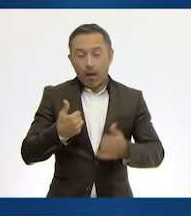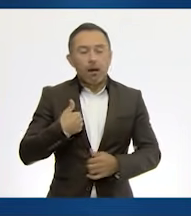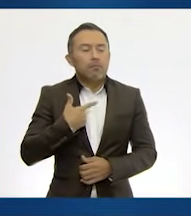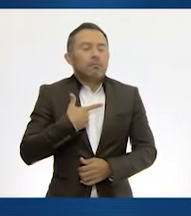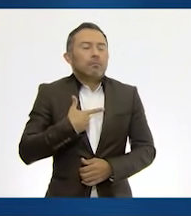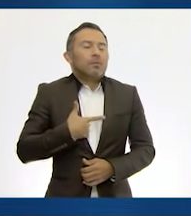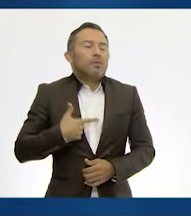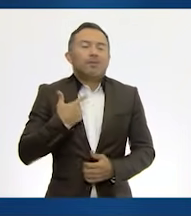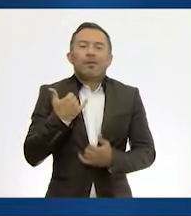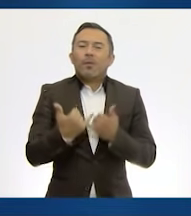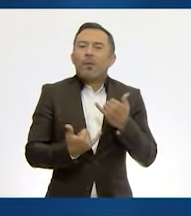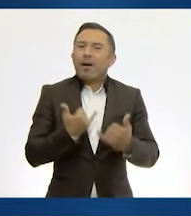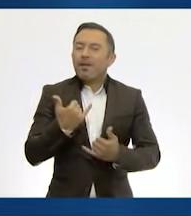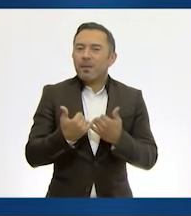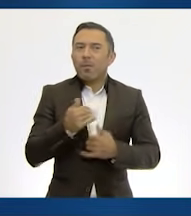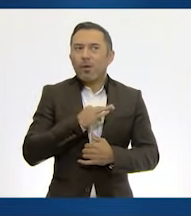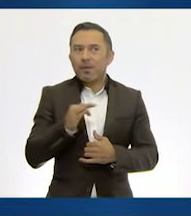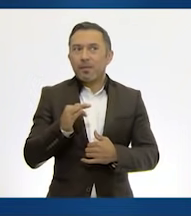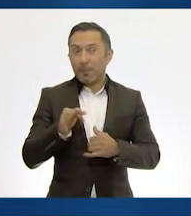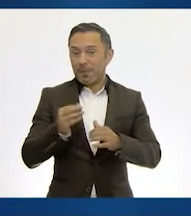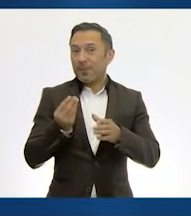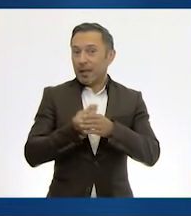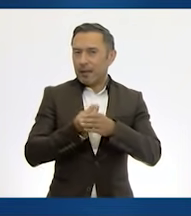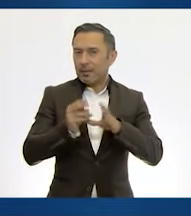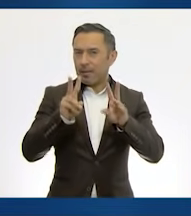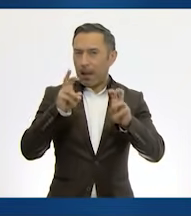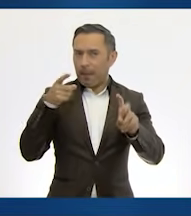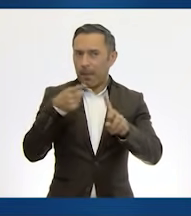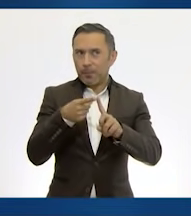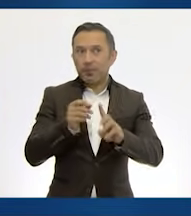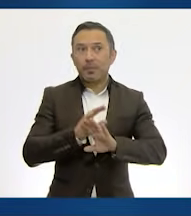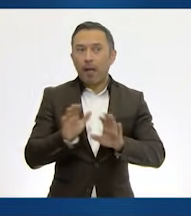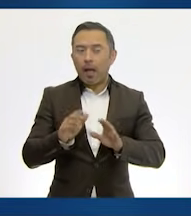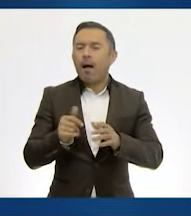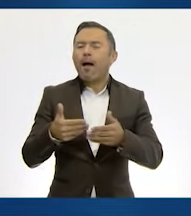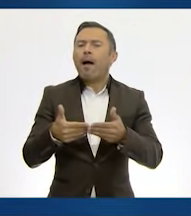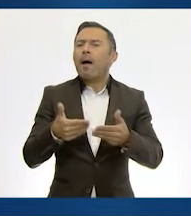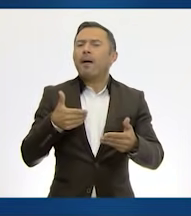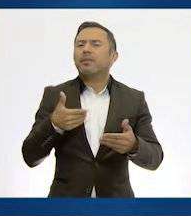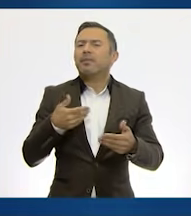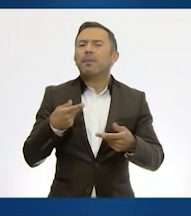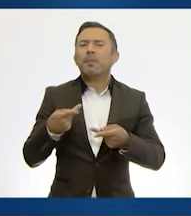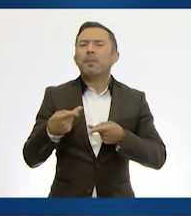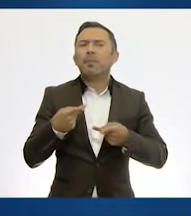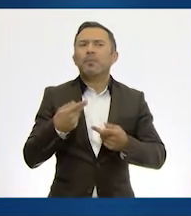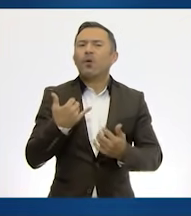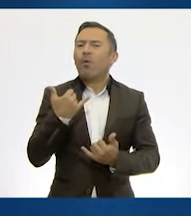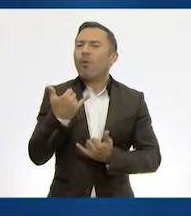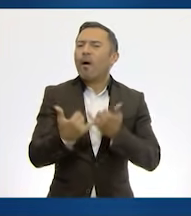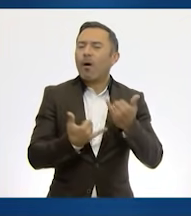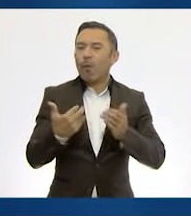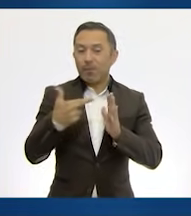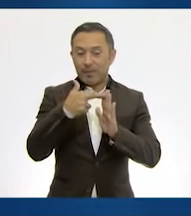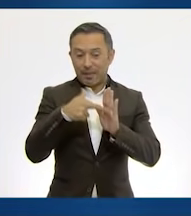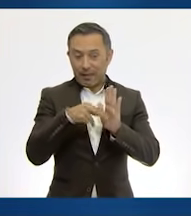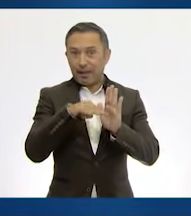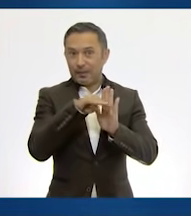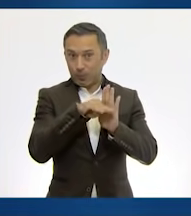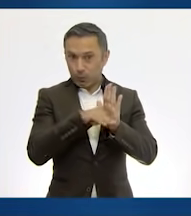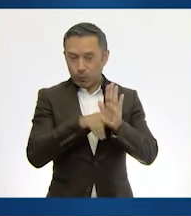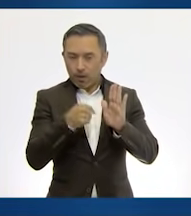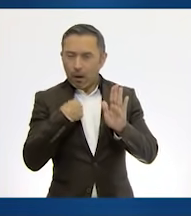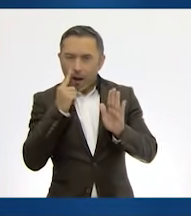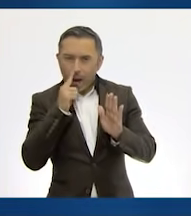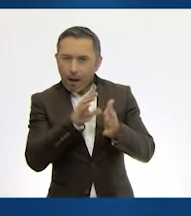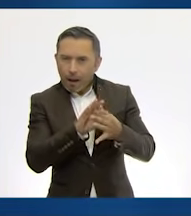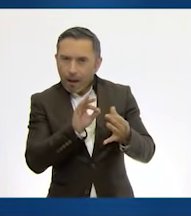podemos lograr los objetivos de la clase. Y yo ya estoy lista para escuchar las instrucciones de este juego, y también invitamos a todos los niños y